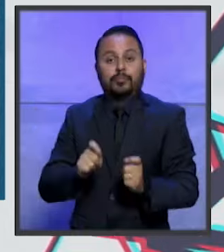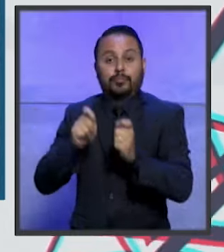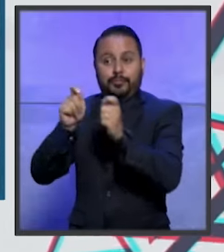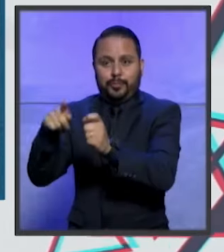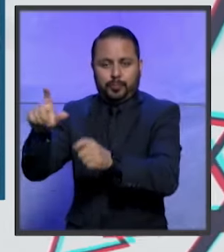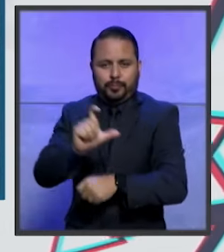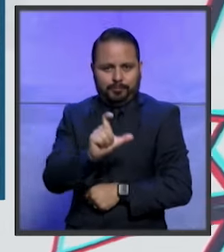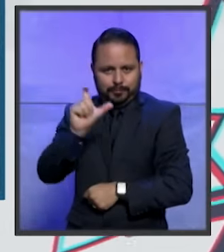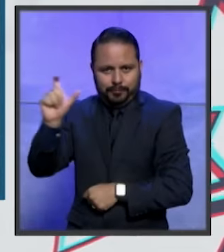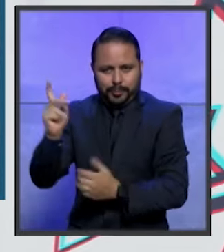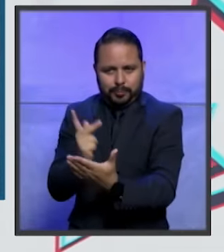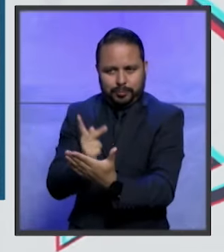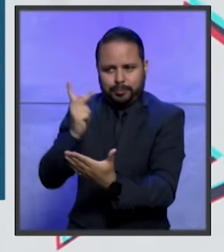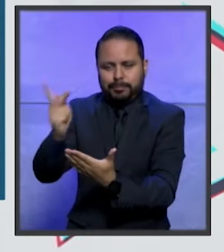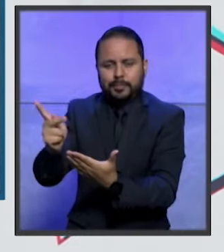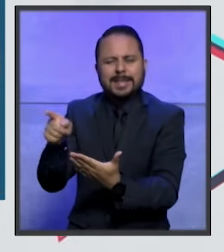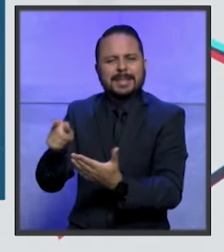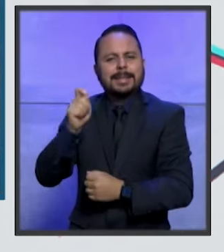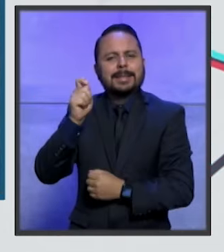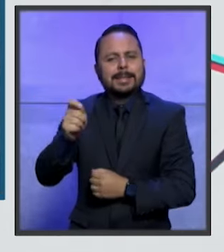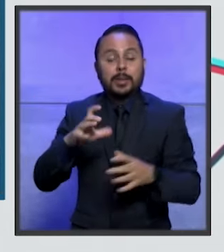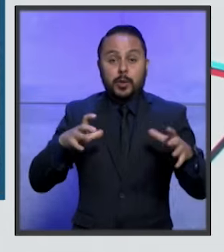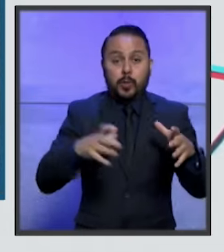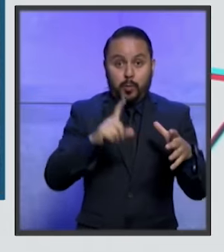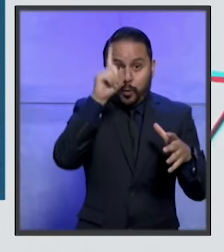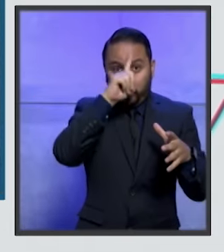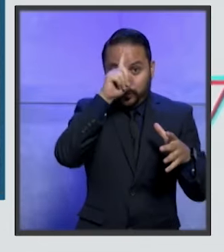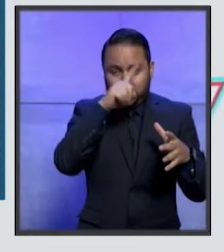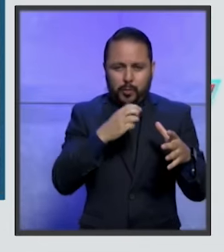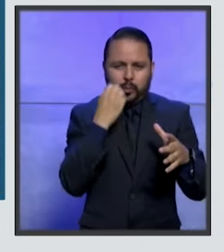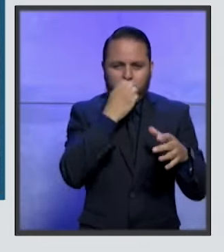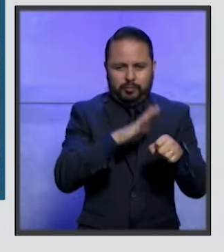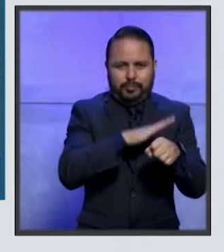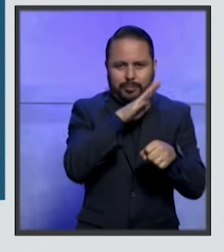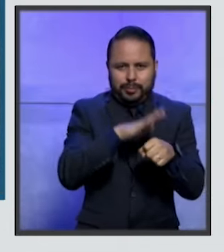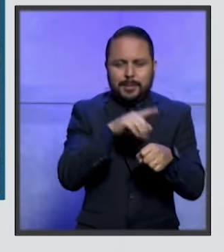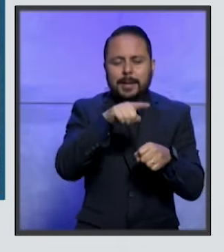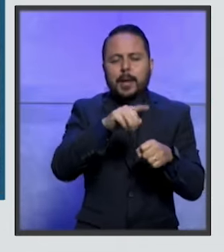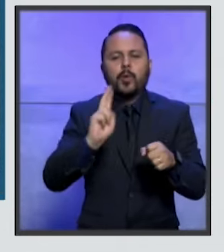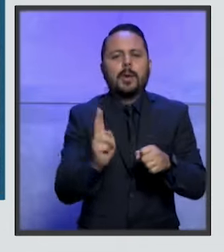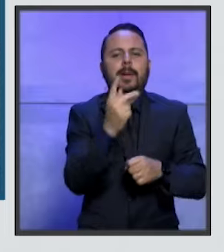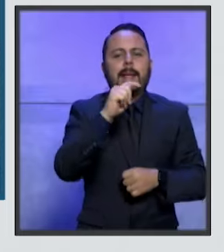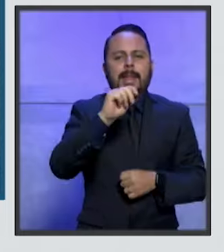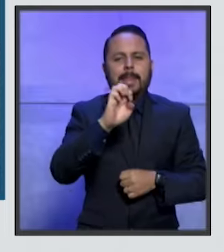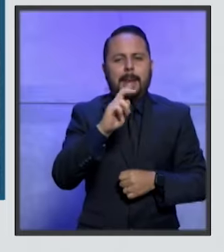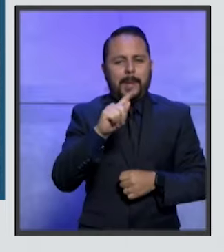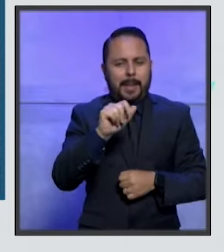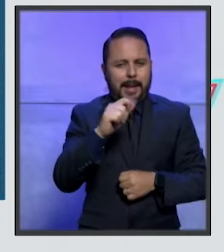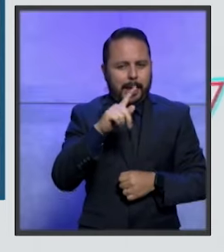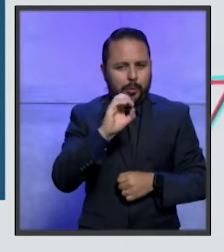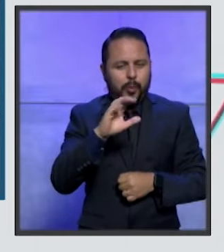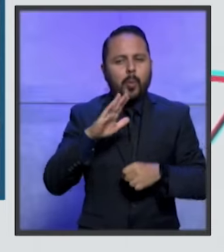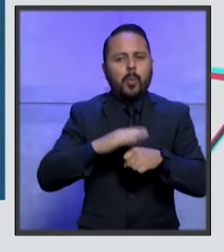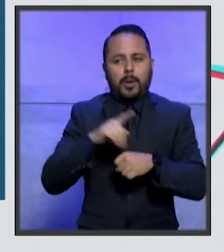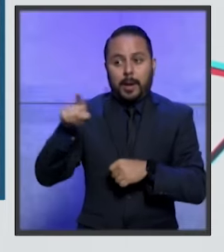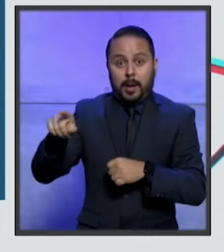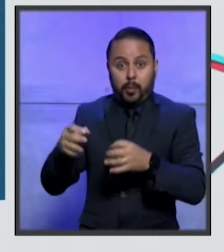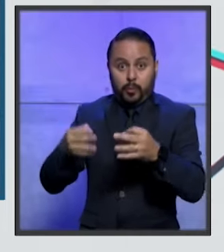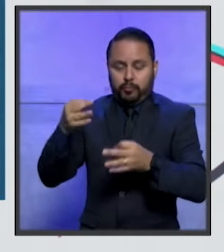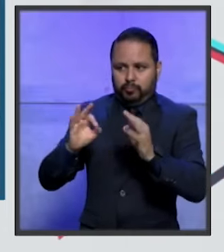la presea tepantlato que otorga el consejo académico de la Universidad de tepantlato por